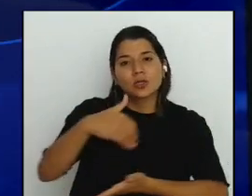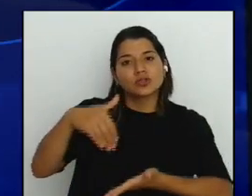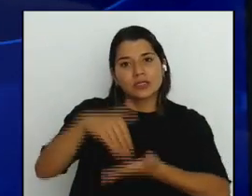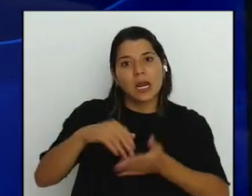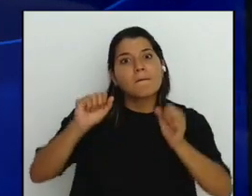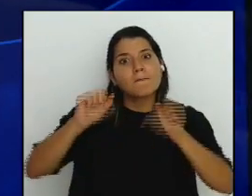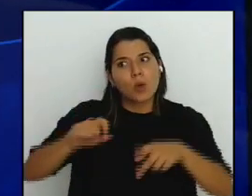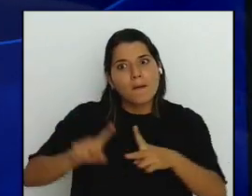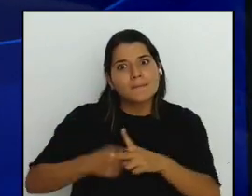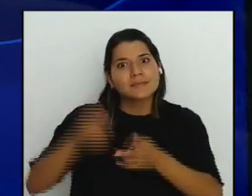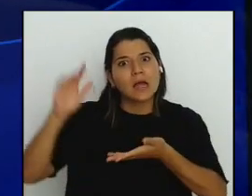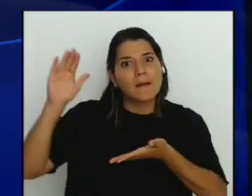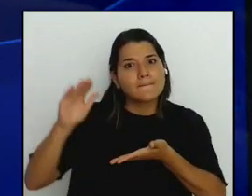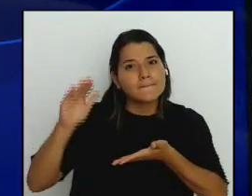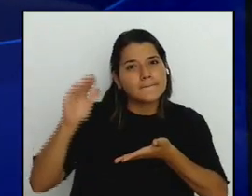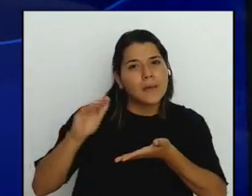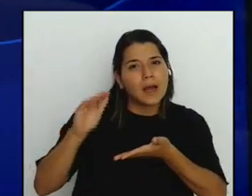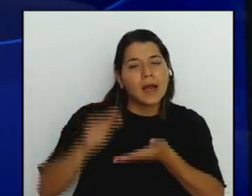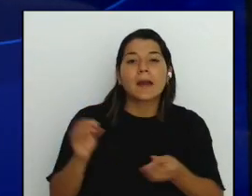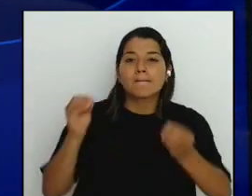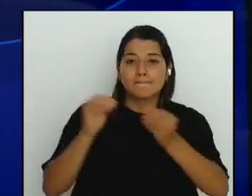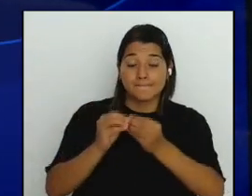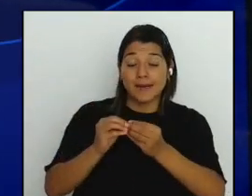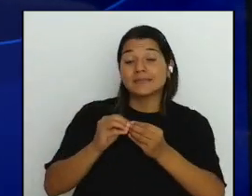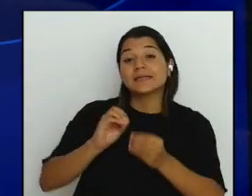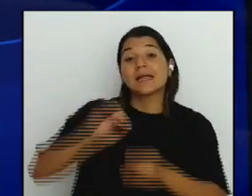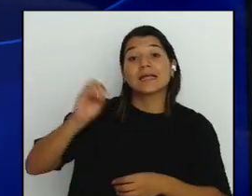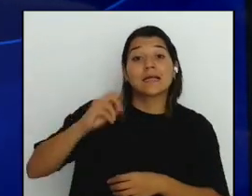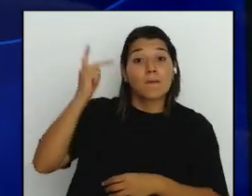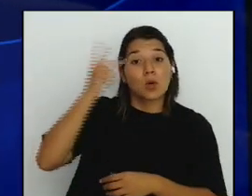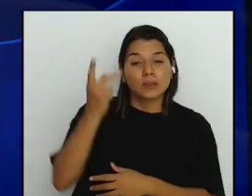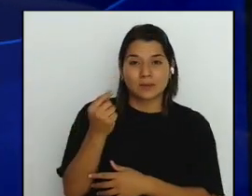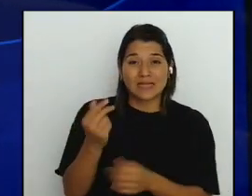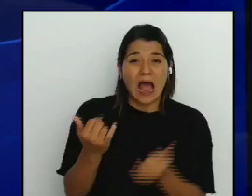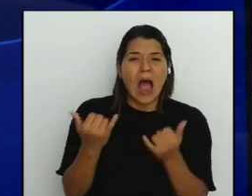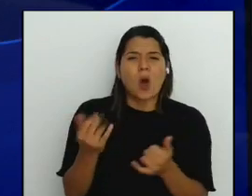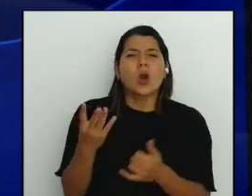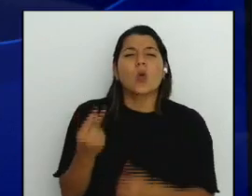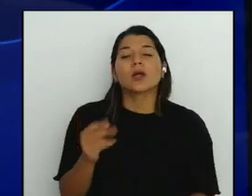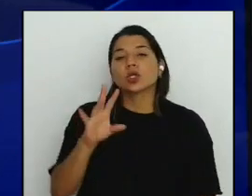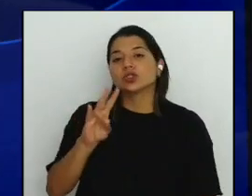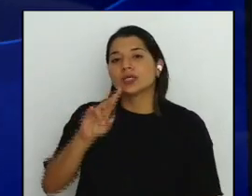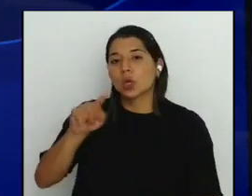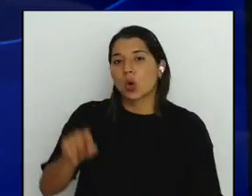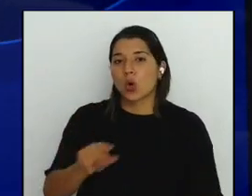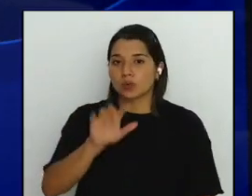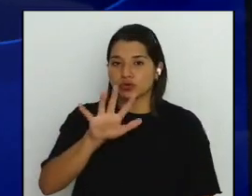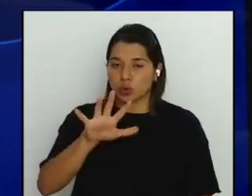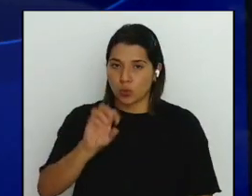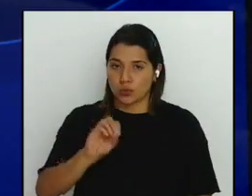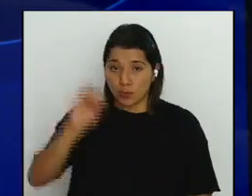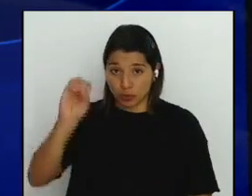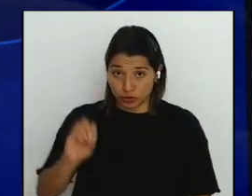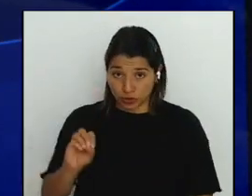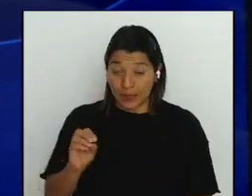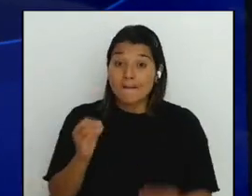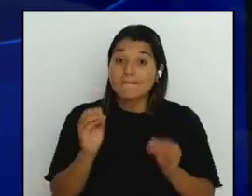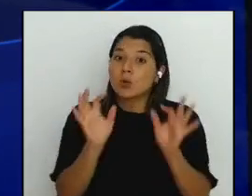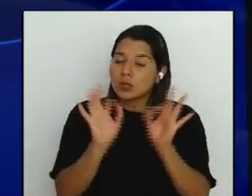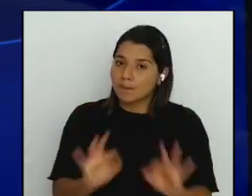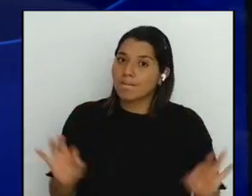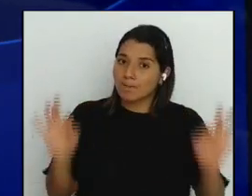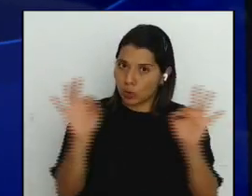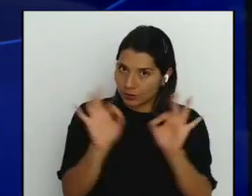más la tasa política monetaria, que en este momento se encuentra en 7,50%. Es importante mencionar que